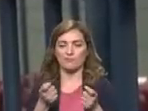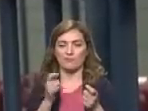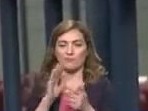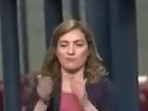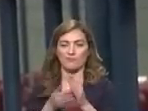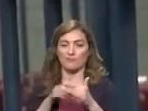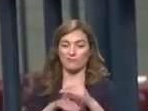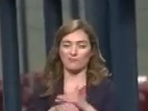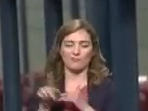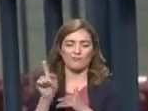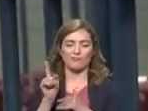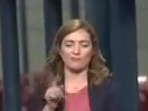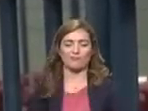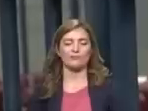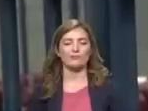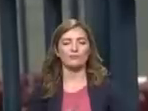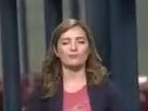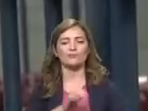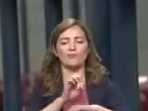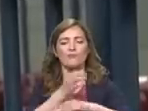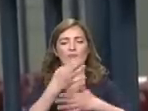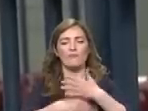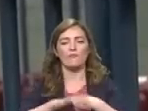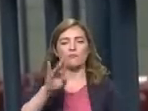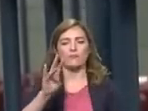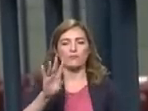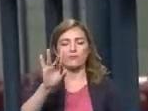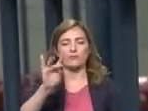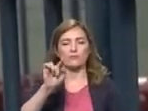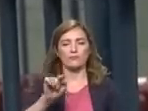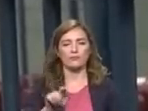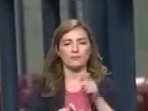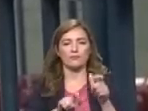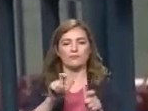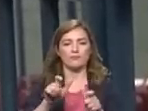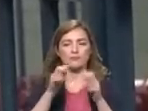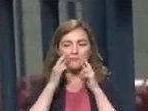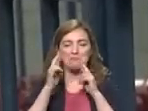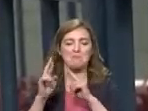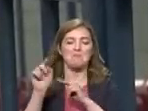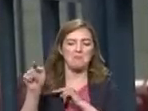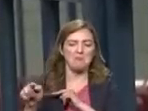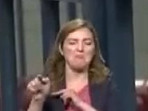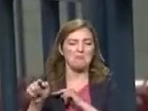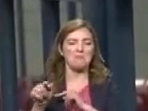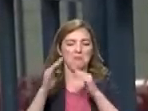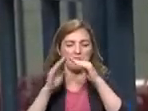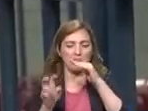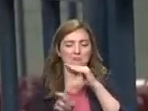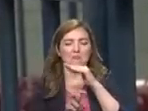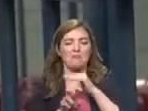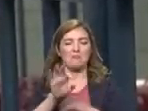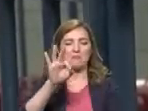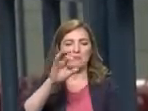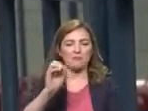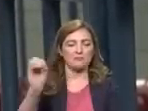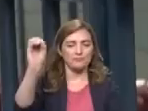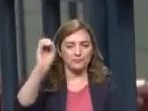vuelvan. Según las autoridades, en el Ecuador existen 78.000 personas reconocidas como refugiadas y de estas un